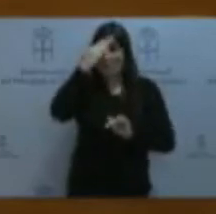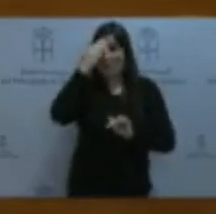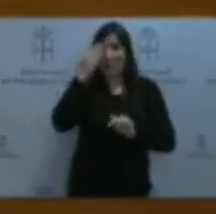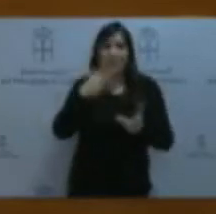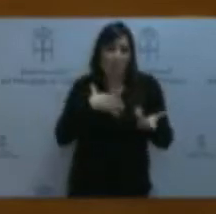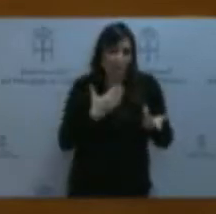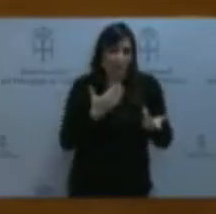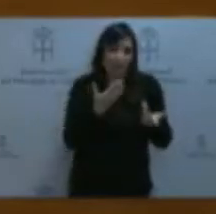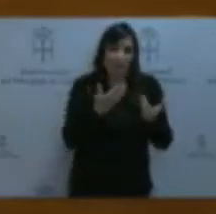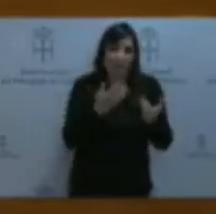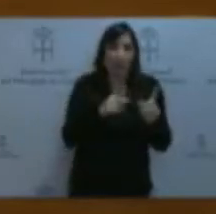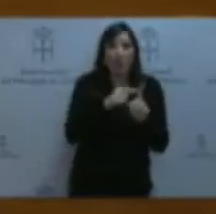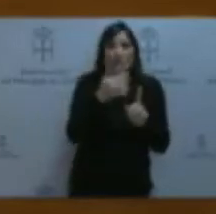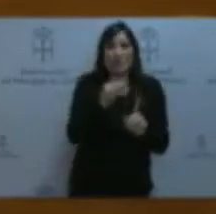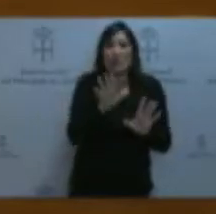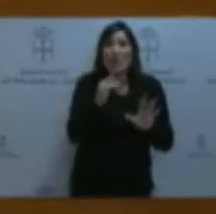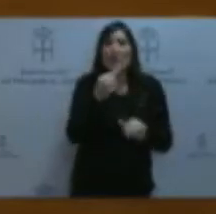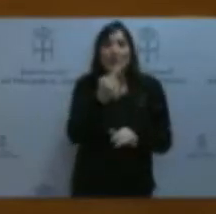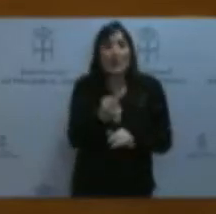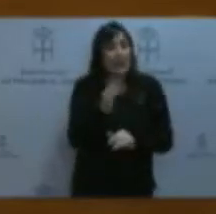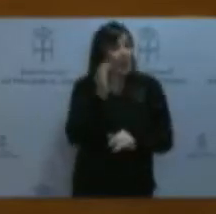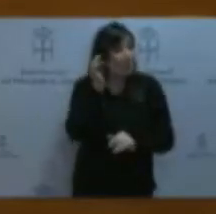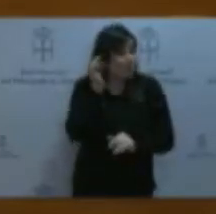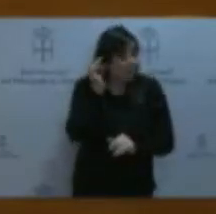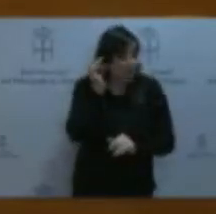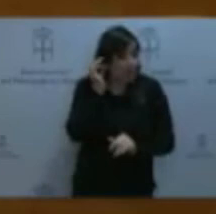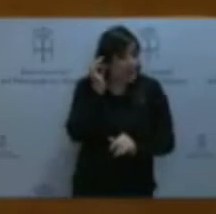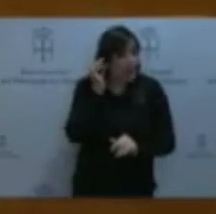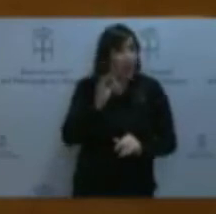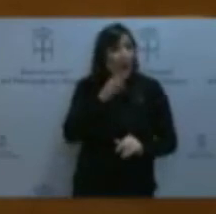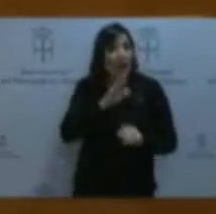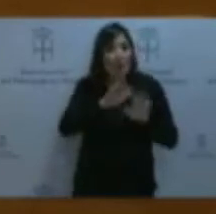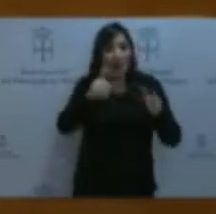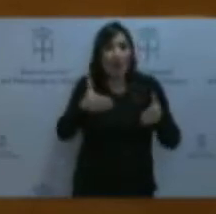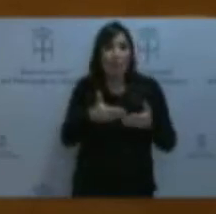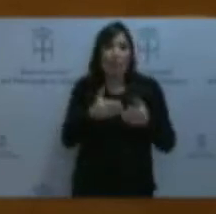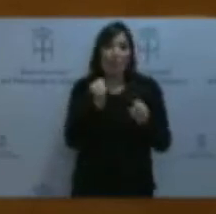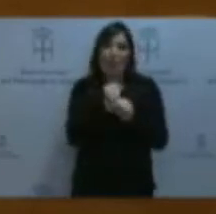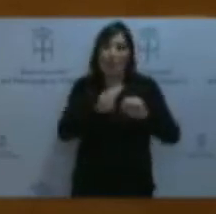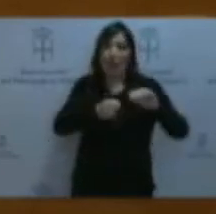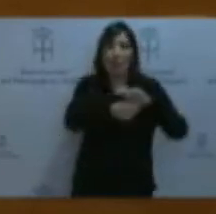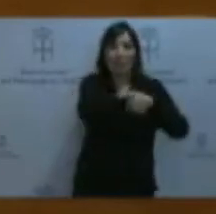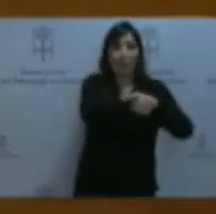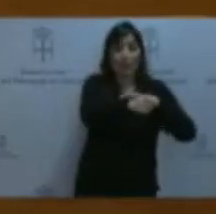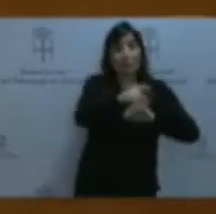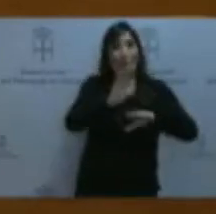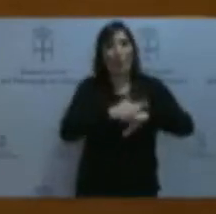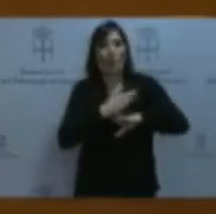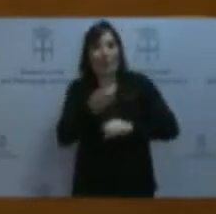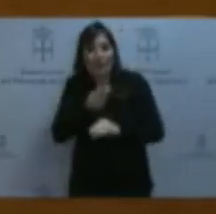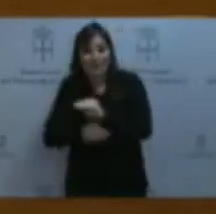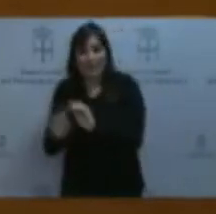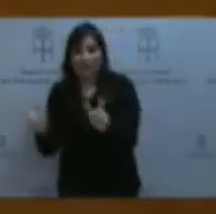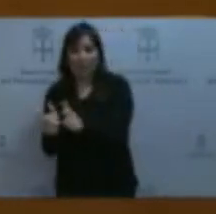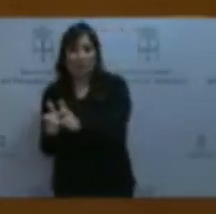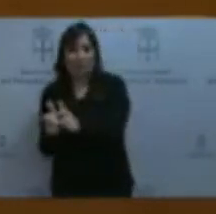mujeres se han incorporado al mundo laboral como la causa primera de esta situación. Bien podía decirse que la primera causa es la